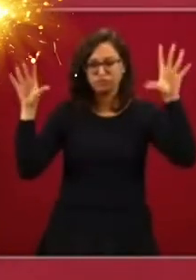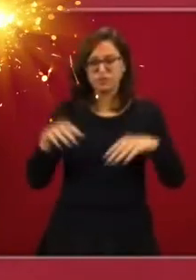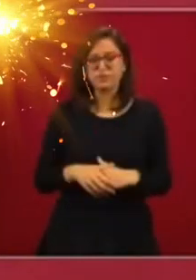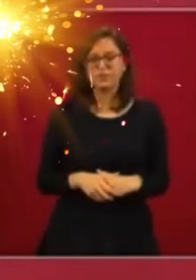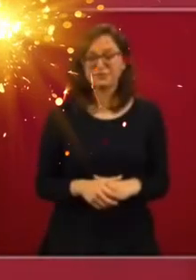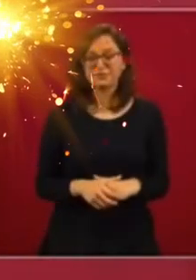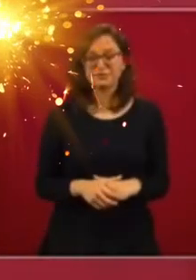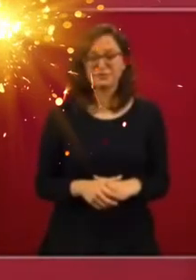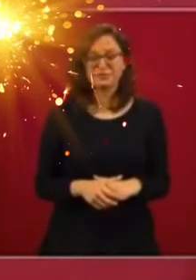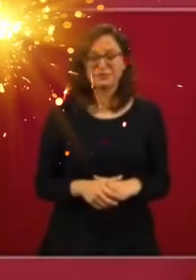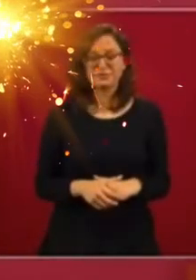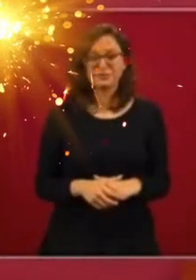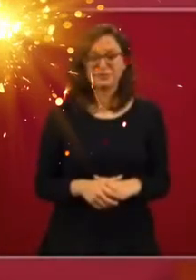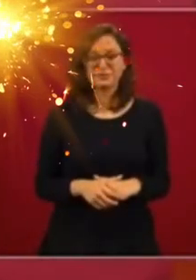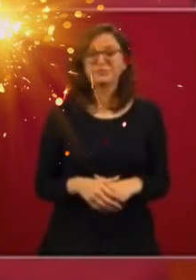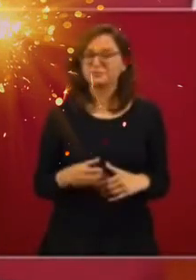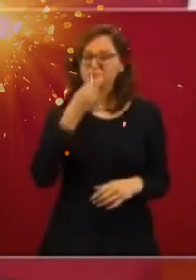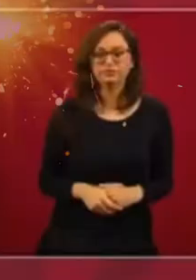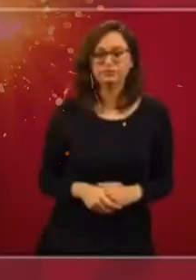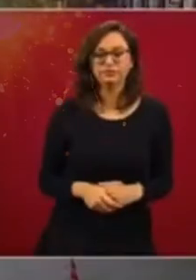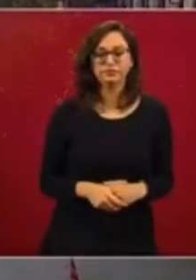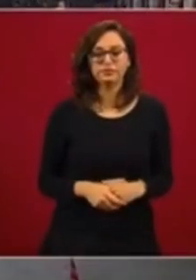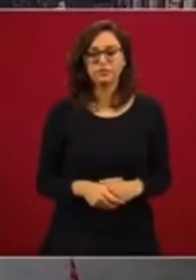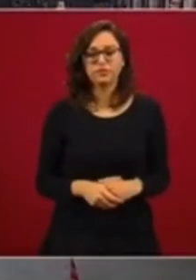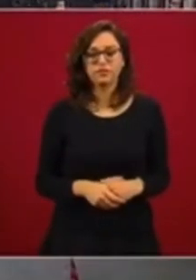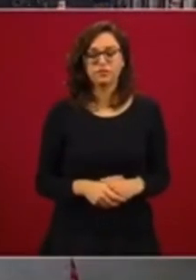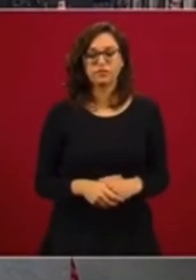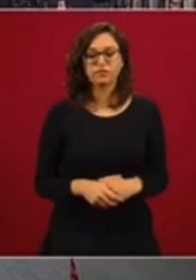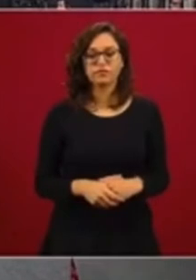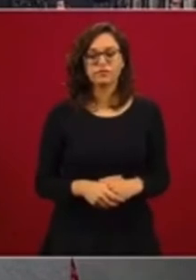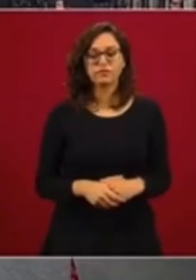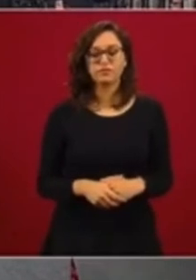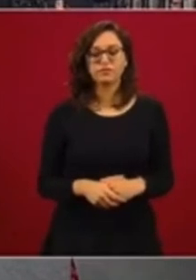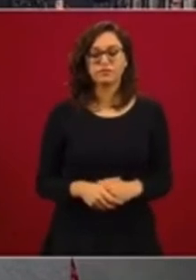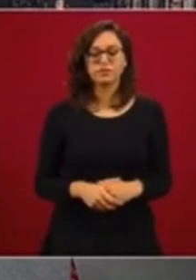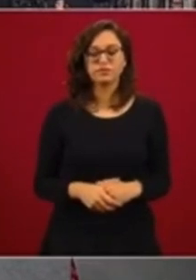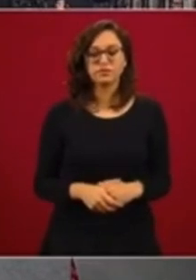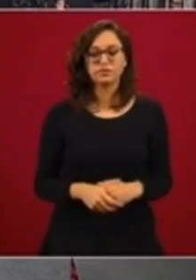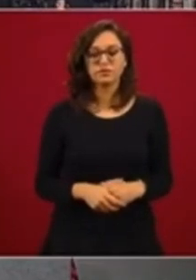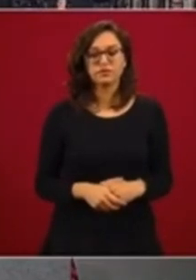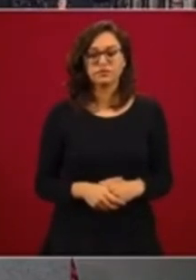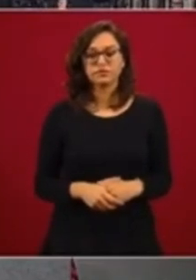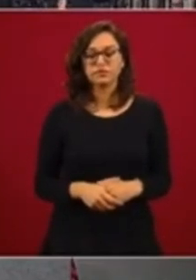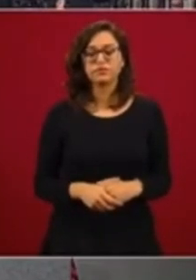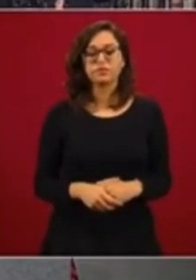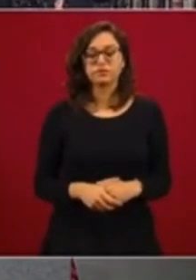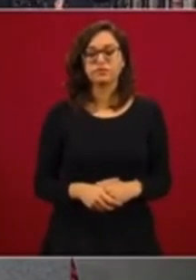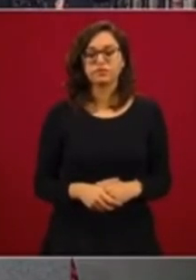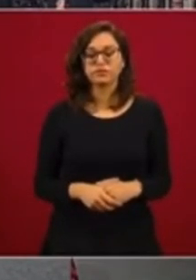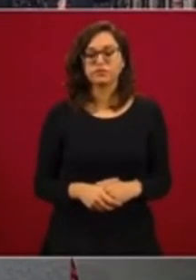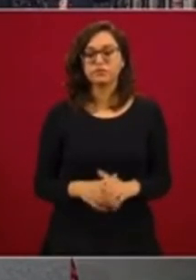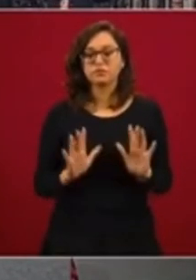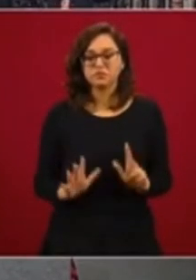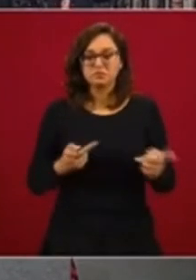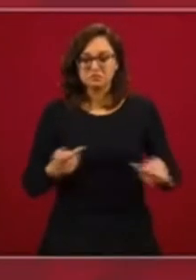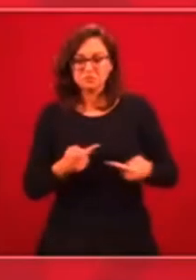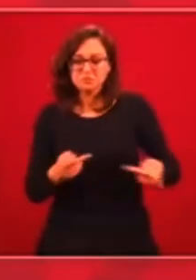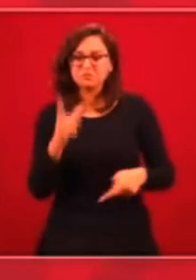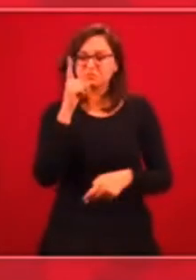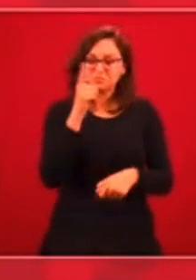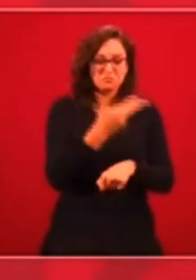que van a ser muy atractivos. Es que se está viendo cómo se representa, pero